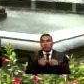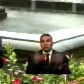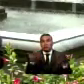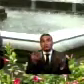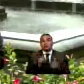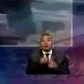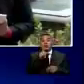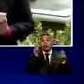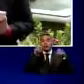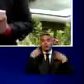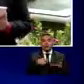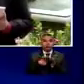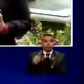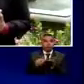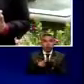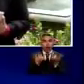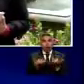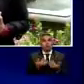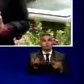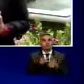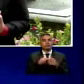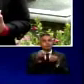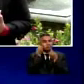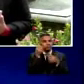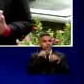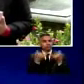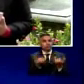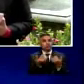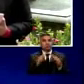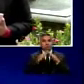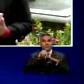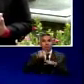es el tema que se debate justamente en este momento. Es la información que yo hasta ahora les cuento desde